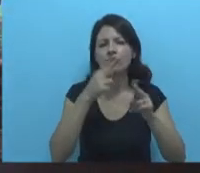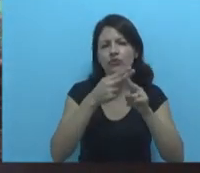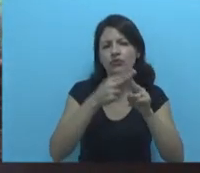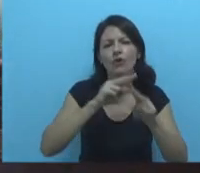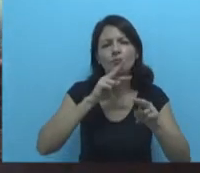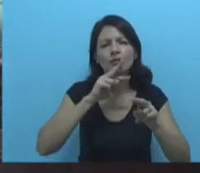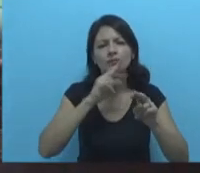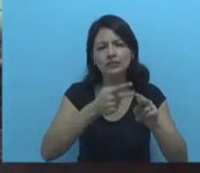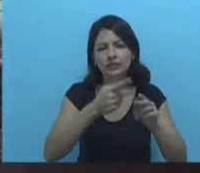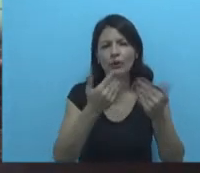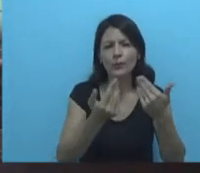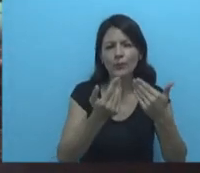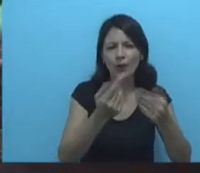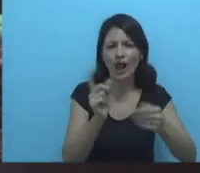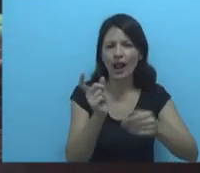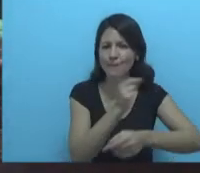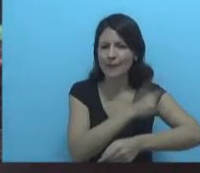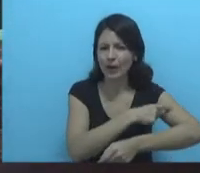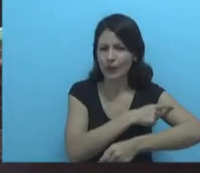Proyecto de comunicación